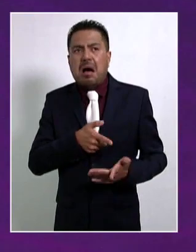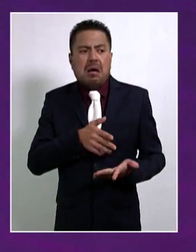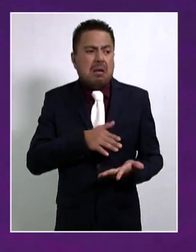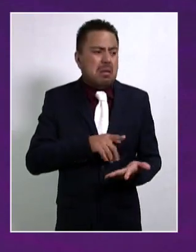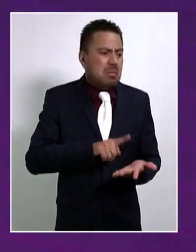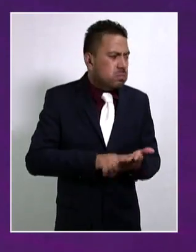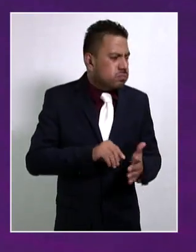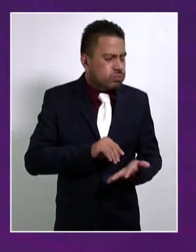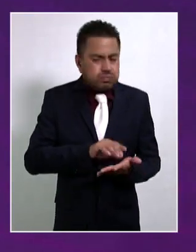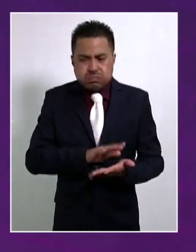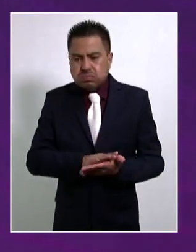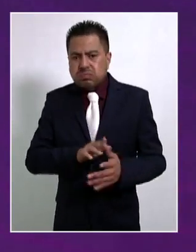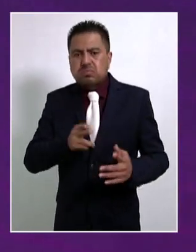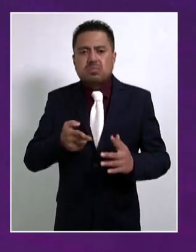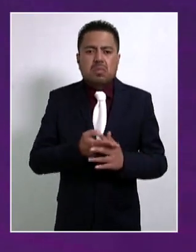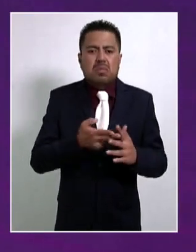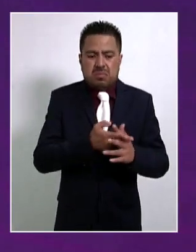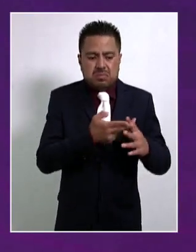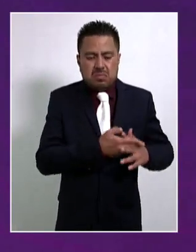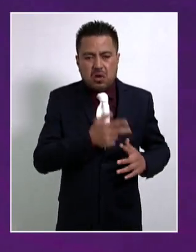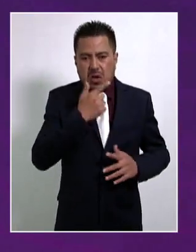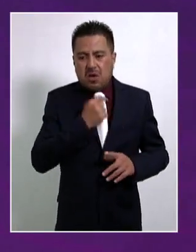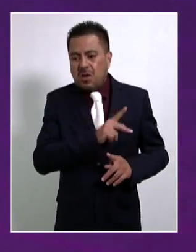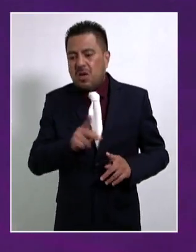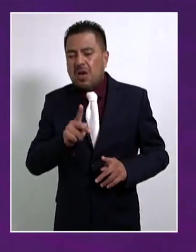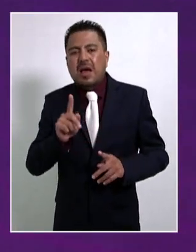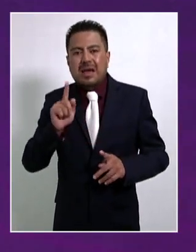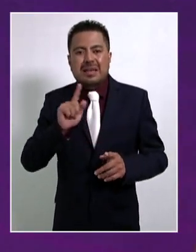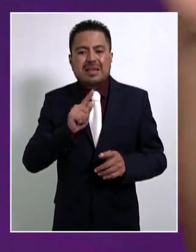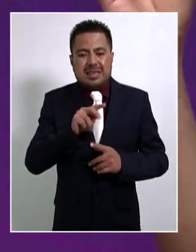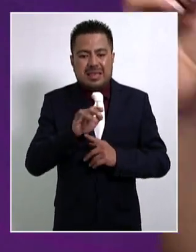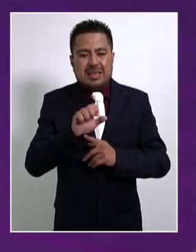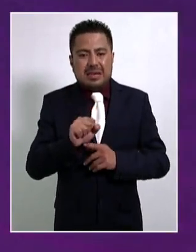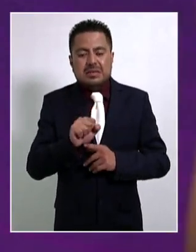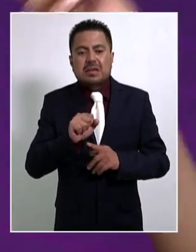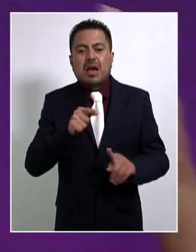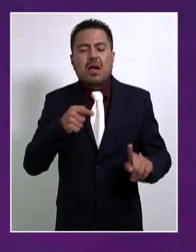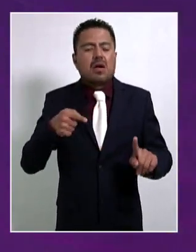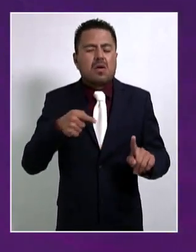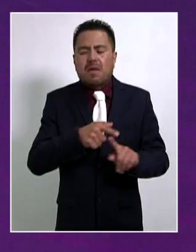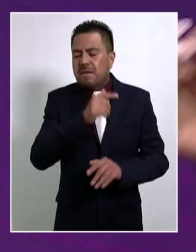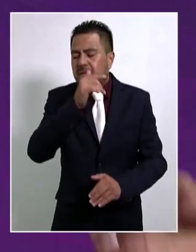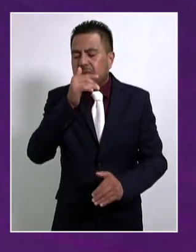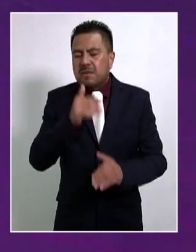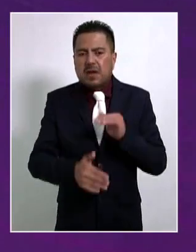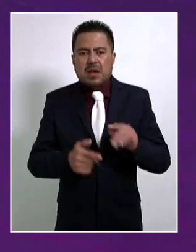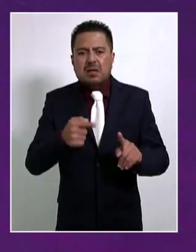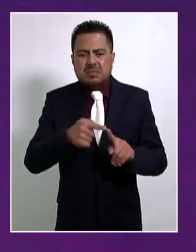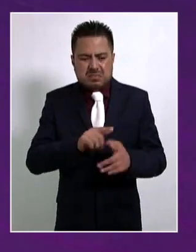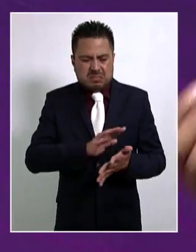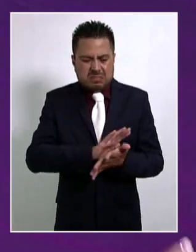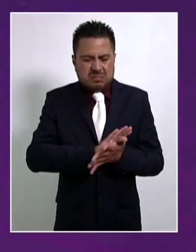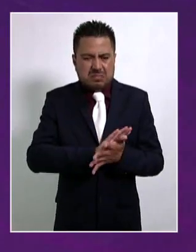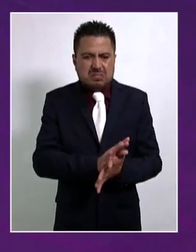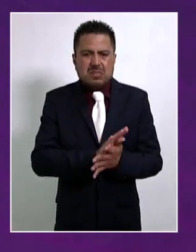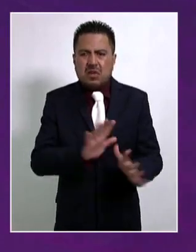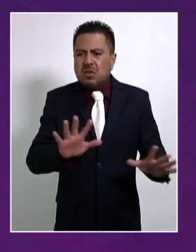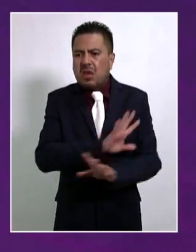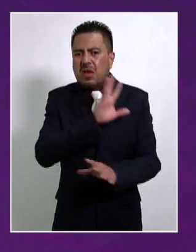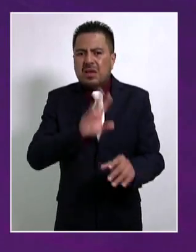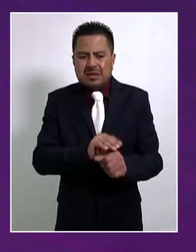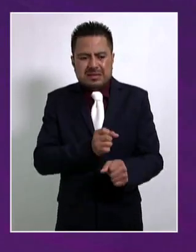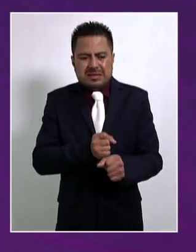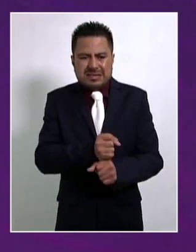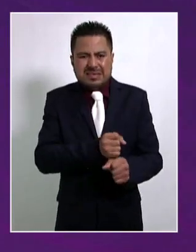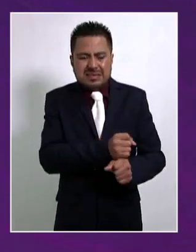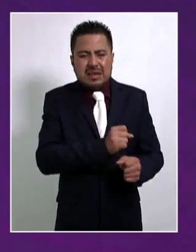los hombres terminan asesinando a las mujeres trans. Digamos que el final de toda esta discriminación, de toda esta violencia,